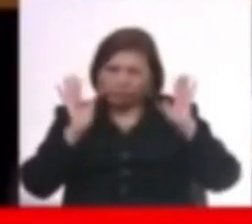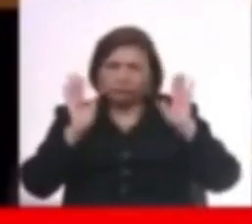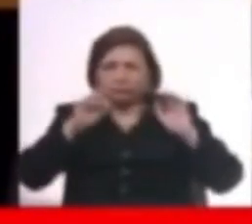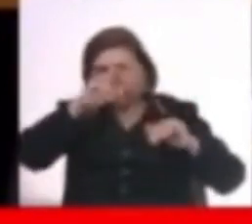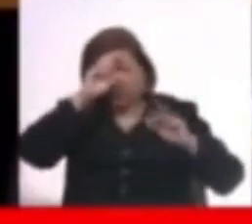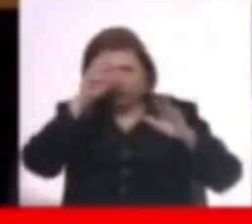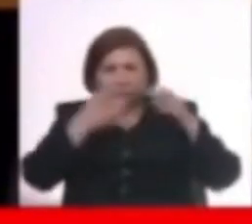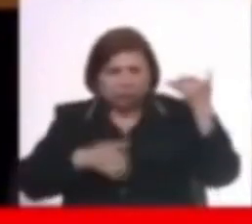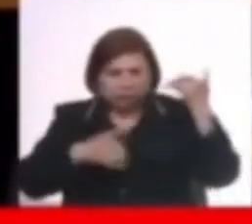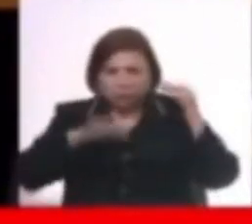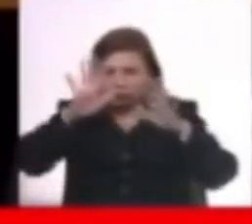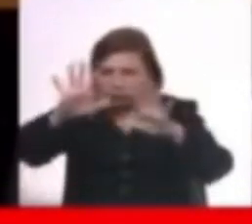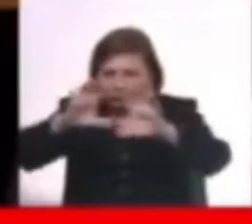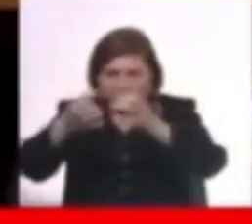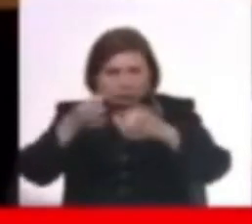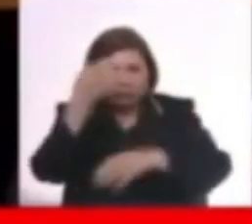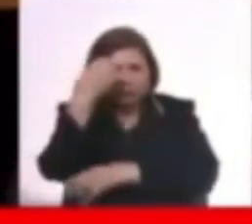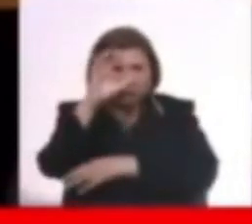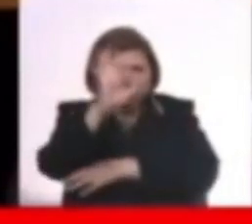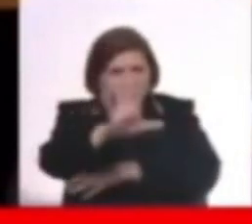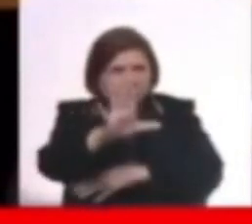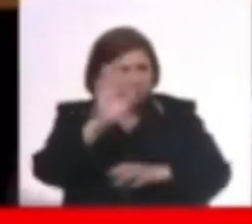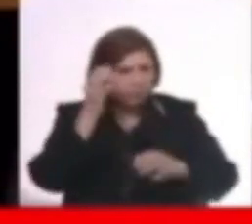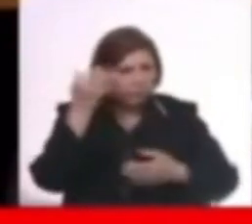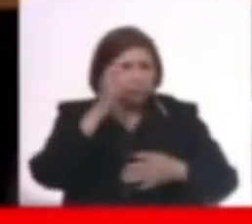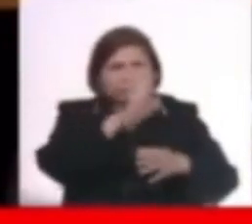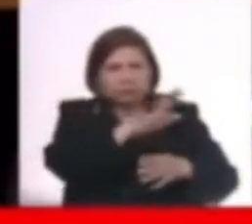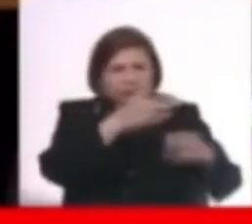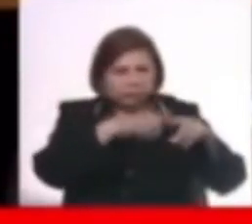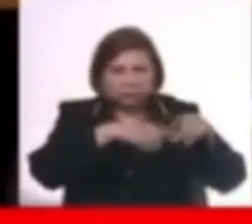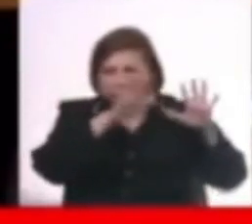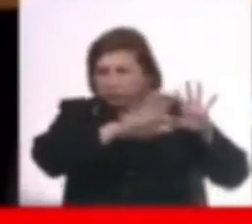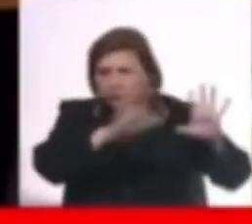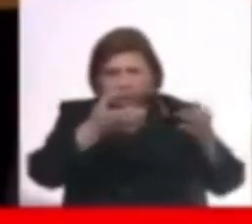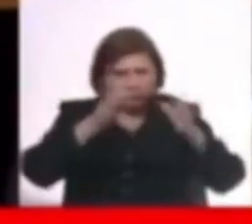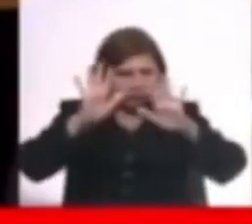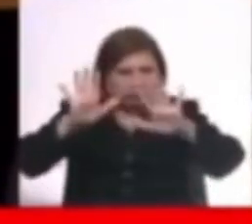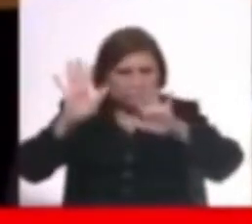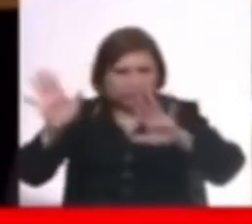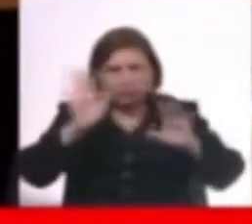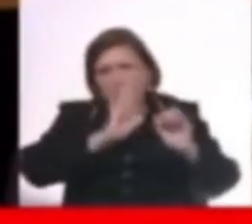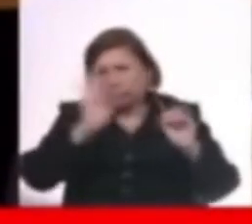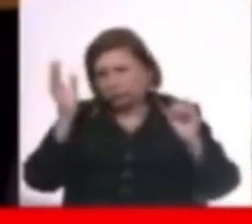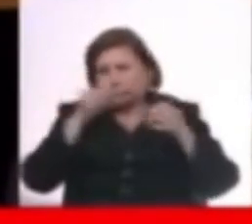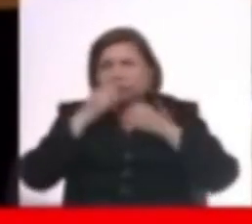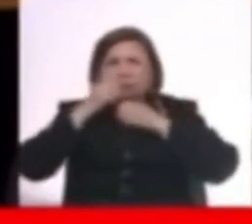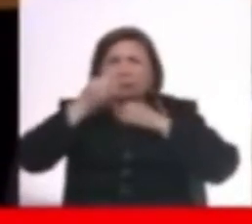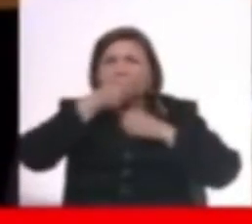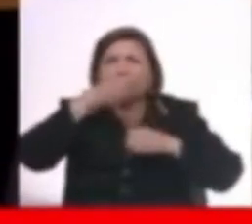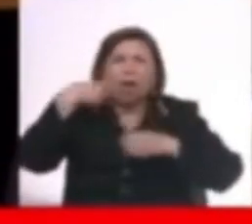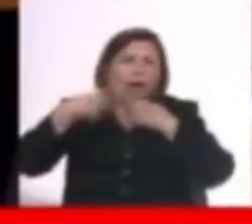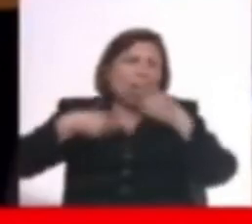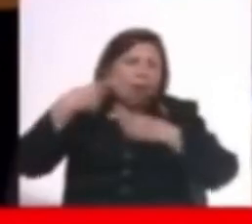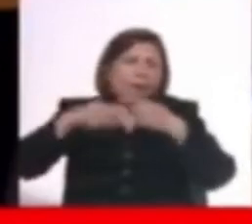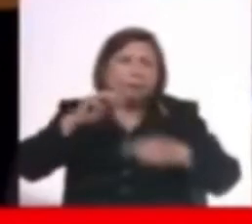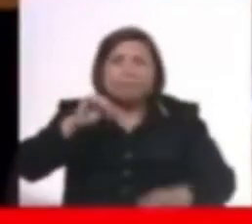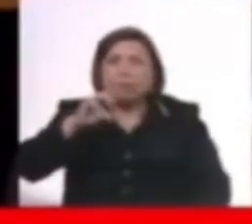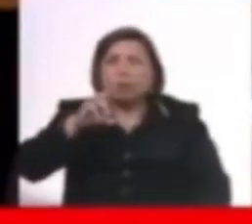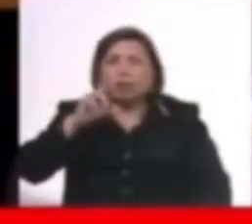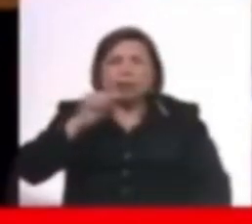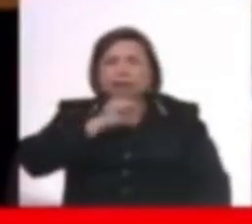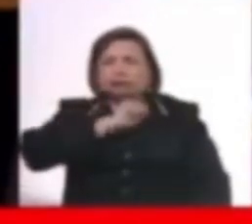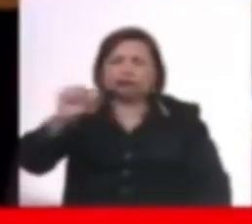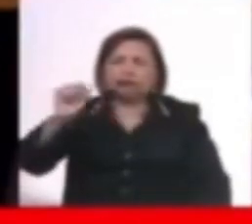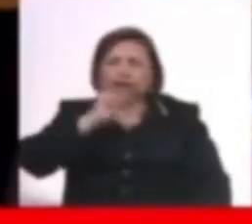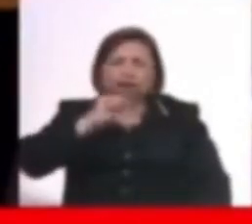tienen que hacer en México en Colombia en Bolivia en Argentina el señor Morales tuitea todo el día en contra